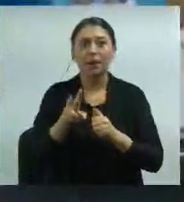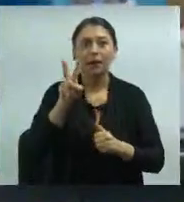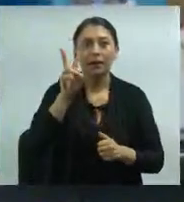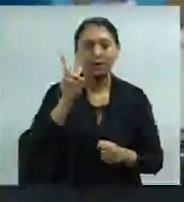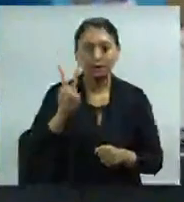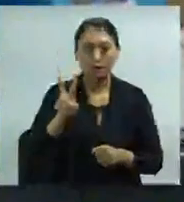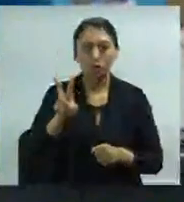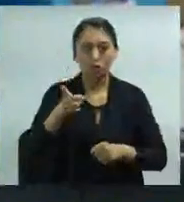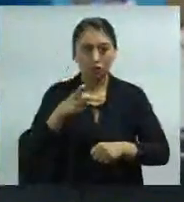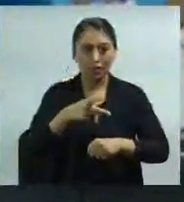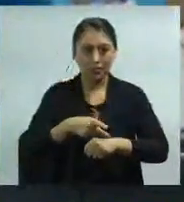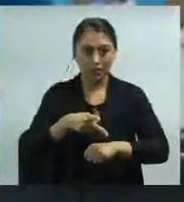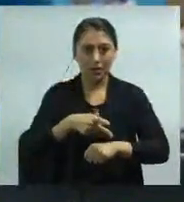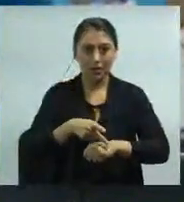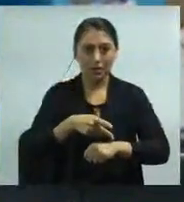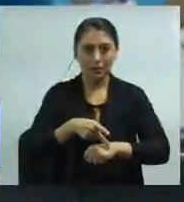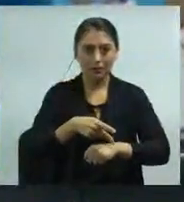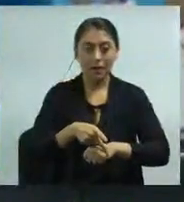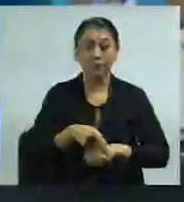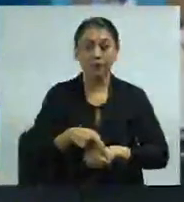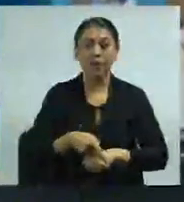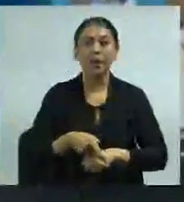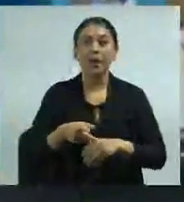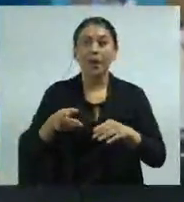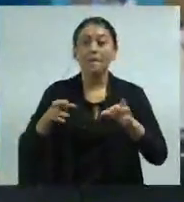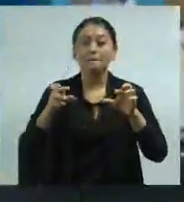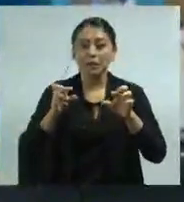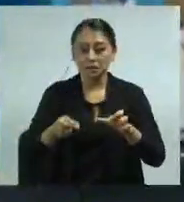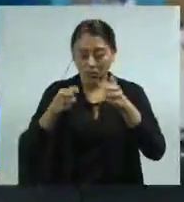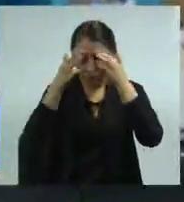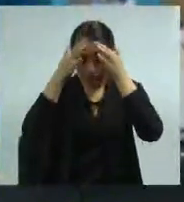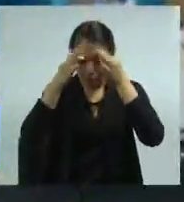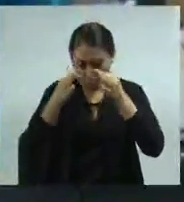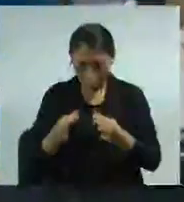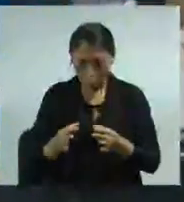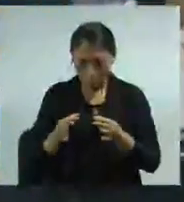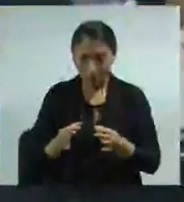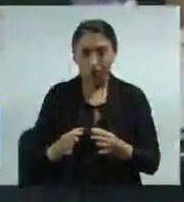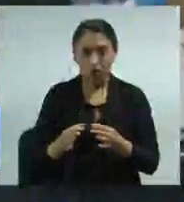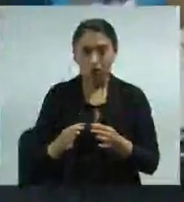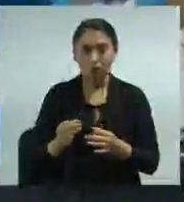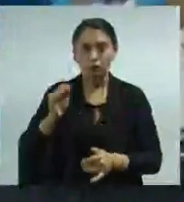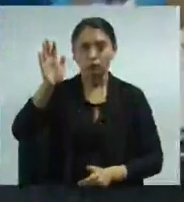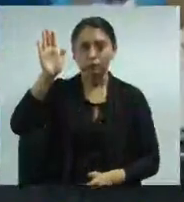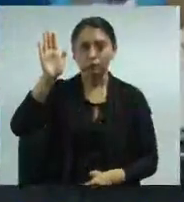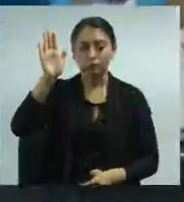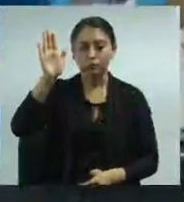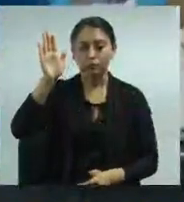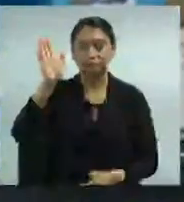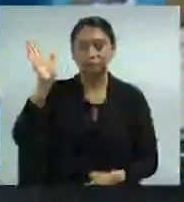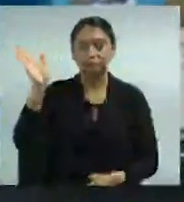14 horas. Quienes estén de acuerdo con la propuesta, expresarlo levantando su mano.